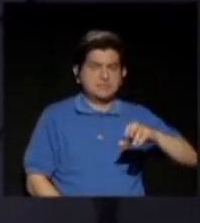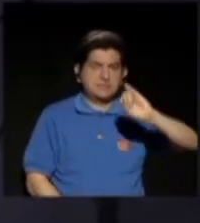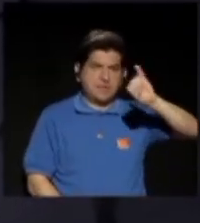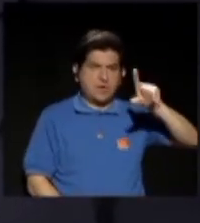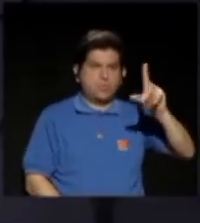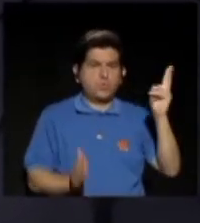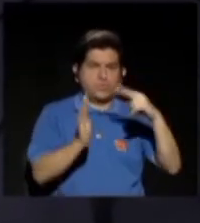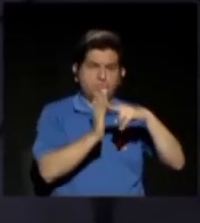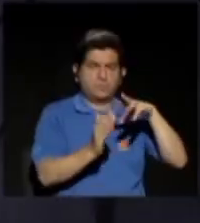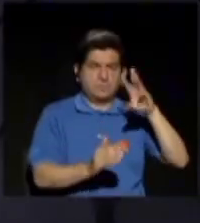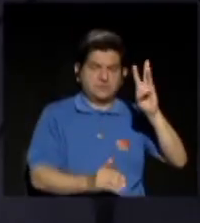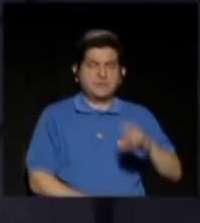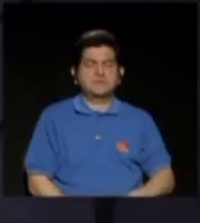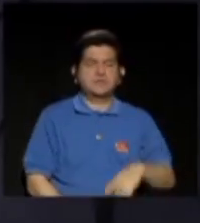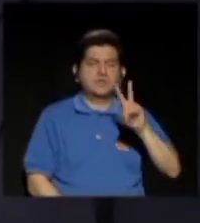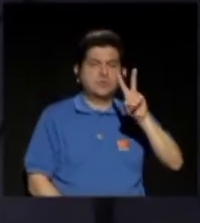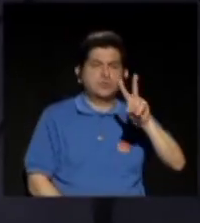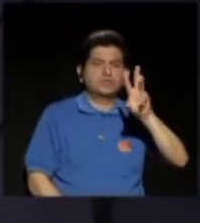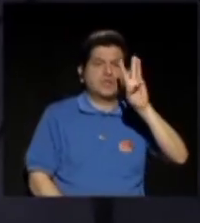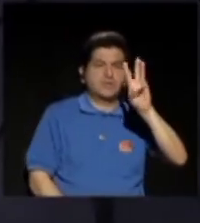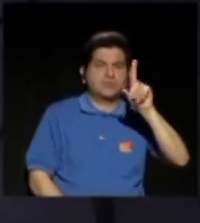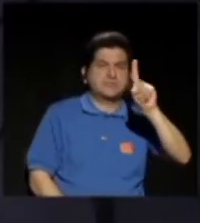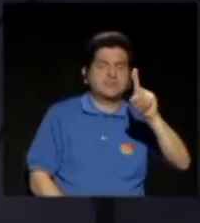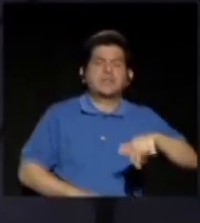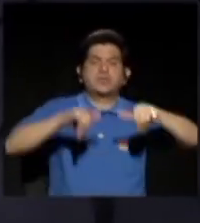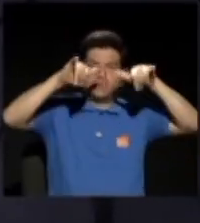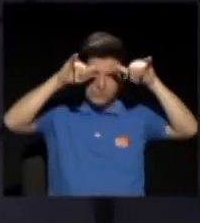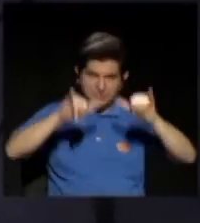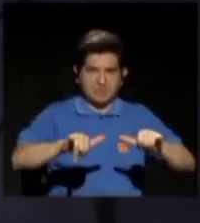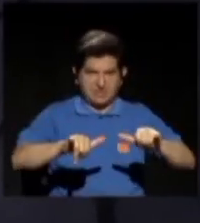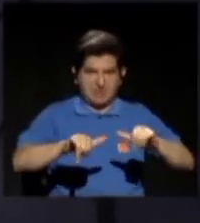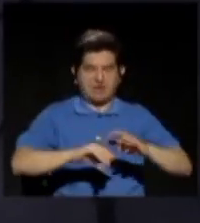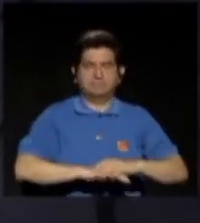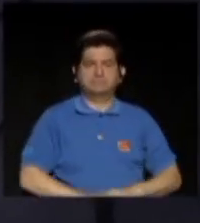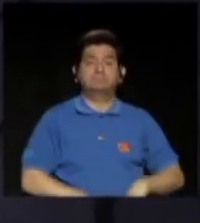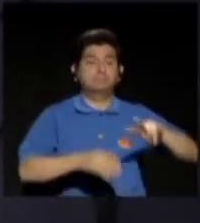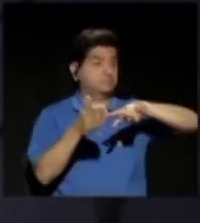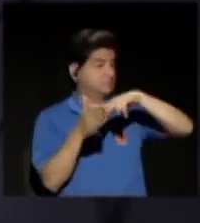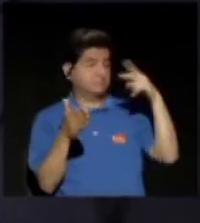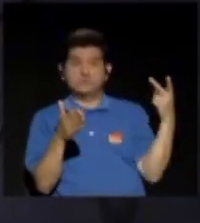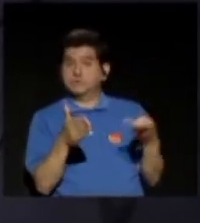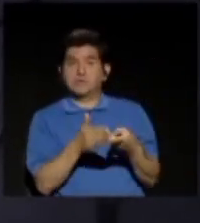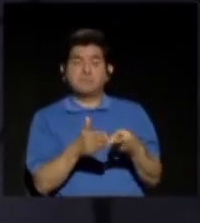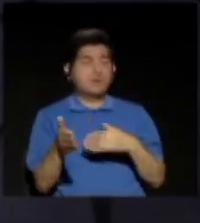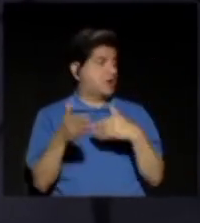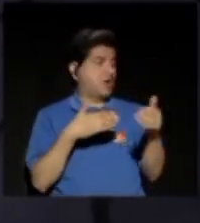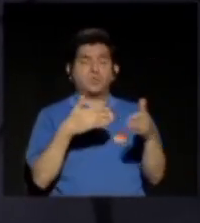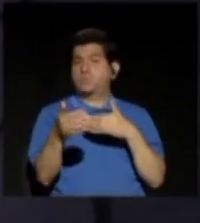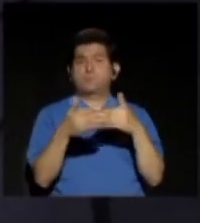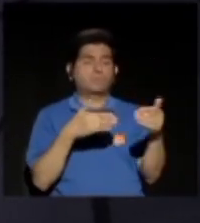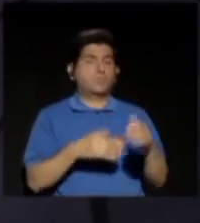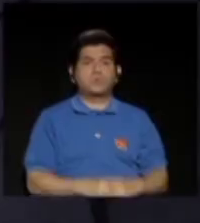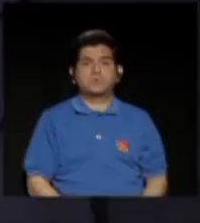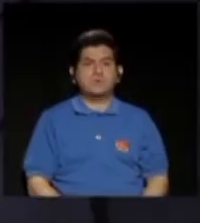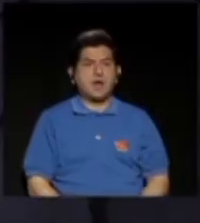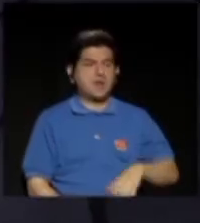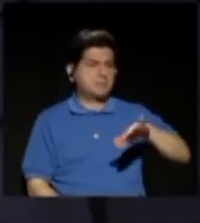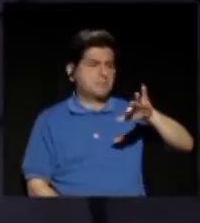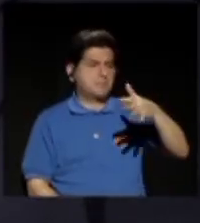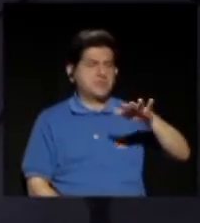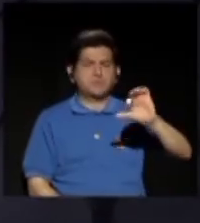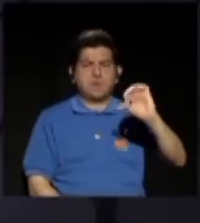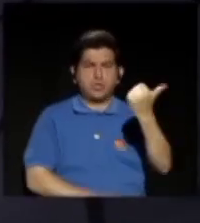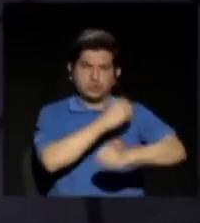2006, 261 permanecen en la nueva canasta. Quiere decir que a pesar de que han pasado aproximadamente